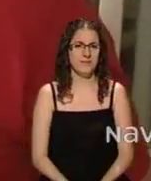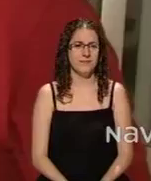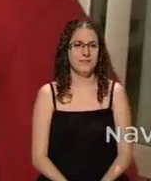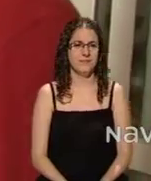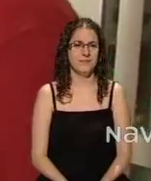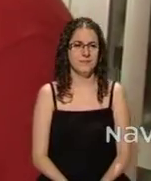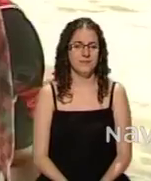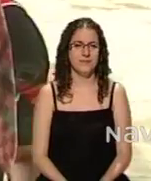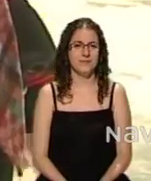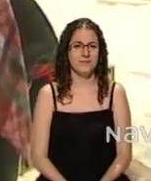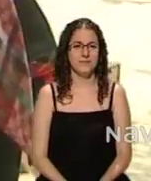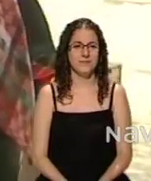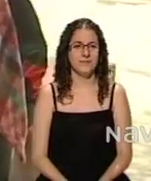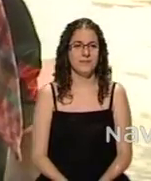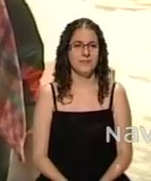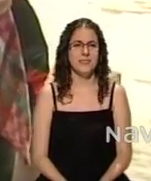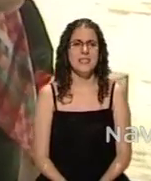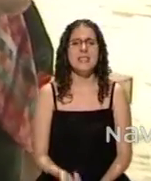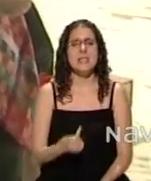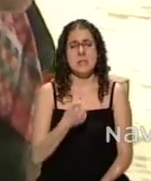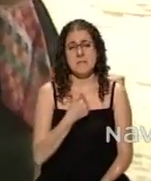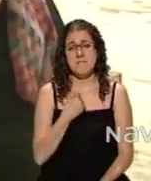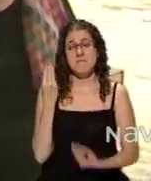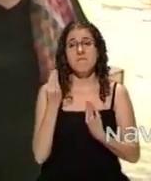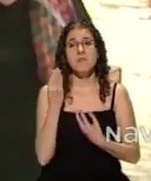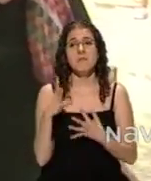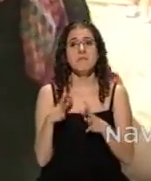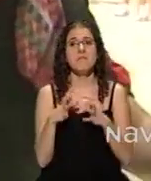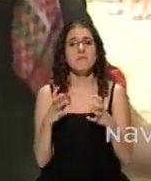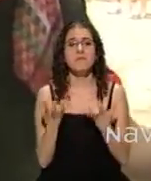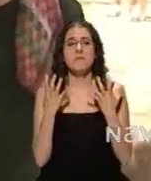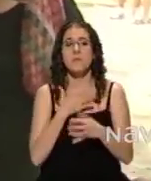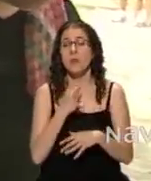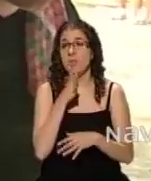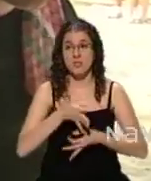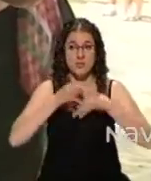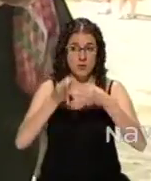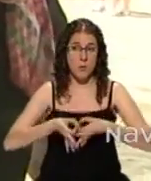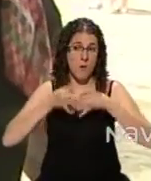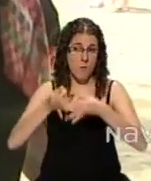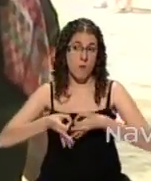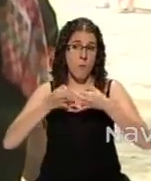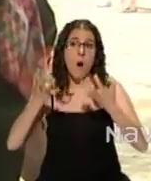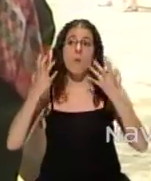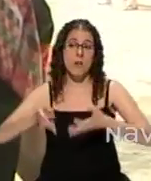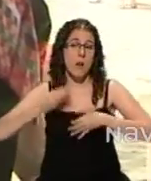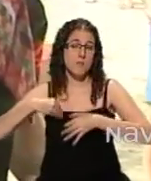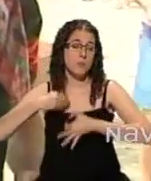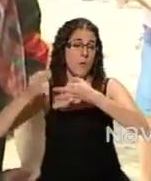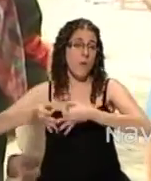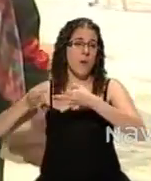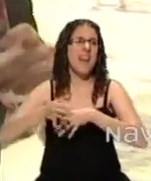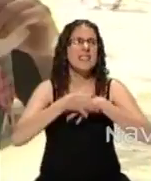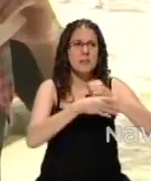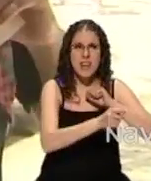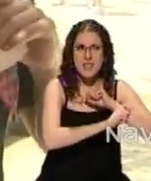¡Vale! Esperemos ganar, porque siempre ganan los mismos o las mismas. Ya me han chivado que suelen hacer trampas por aquí. A ver, siempre tongo. Por